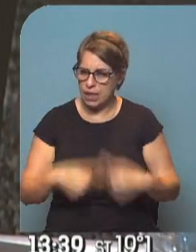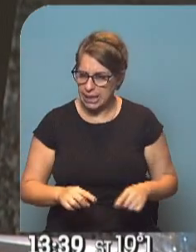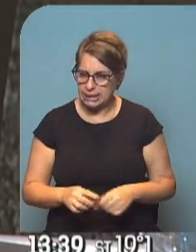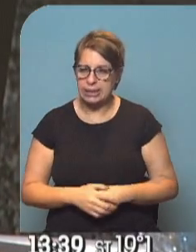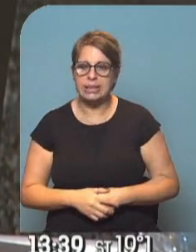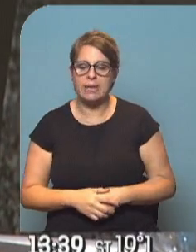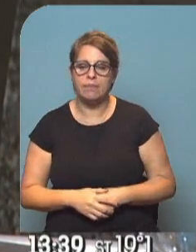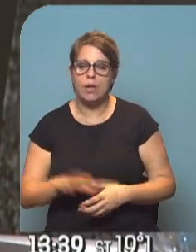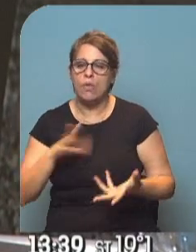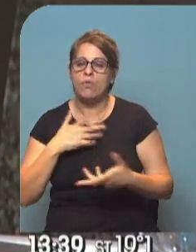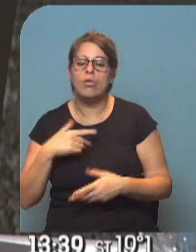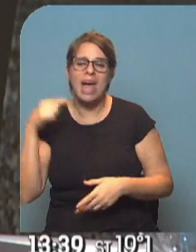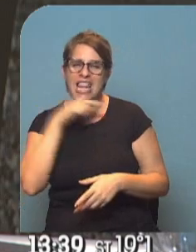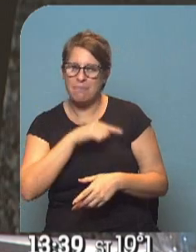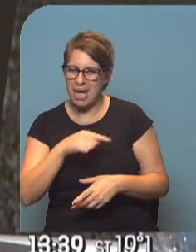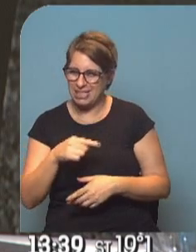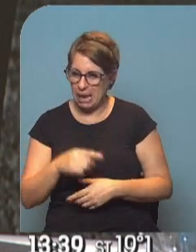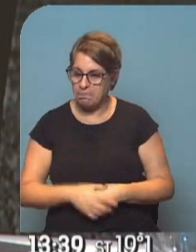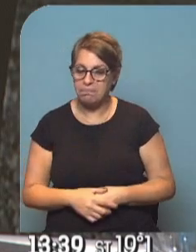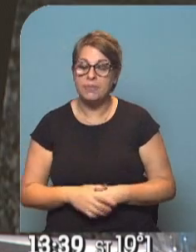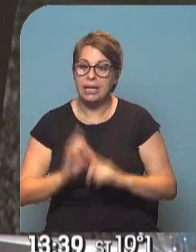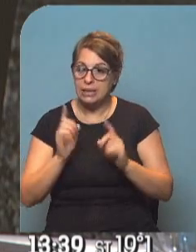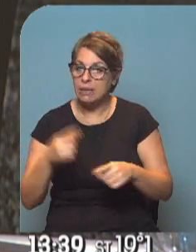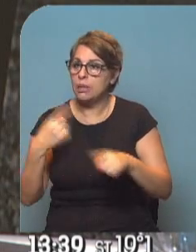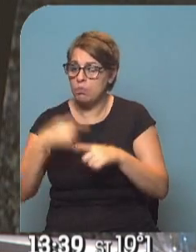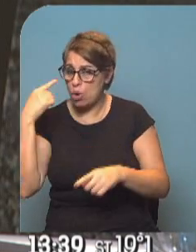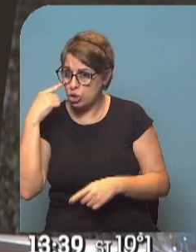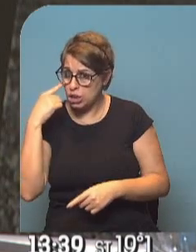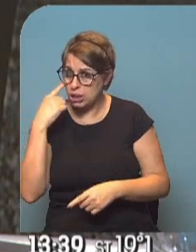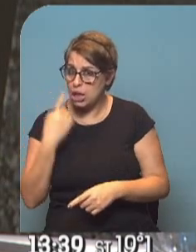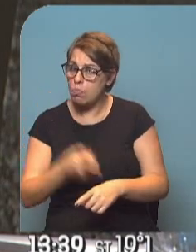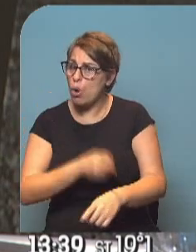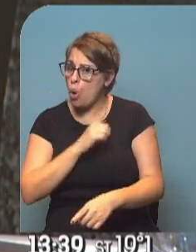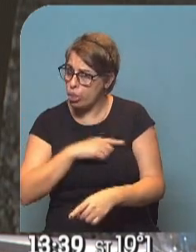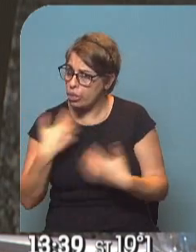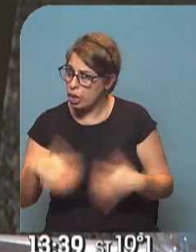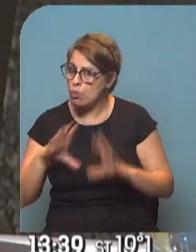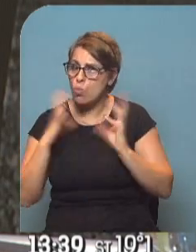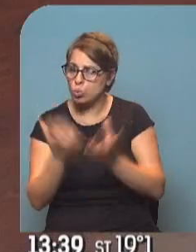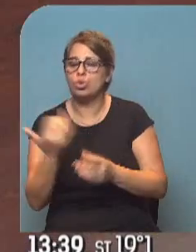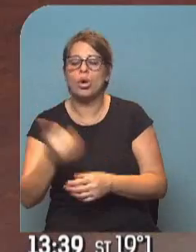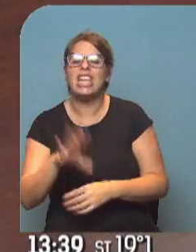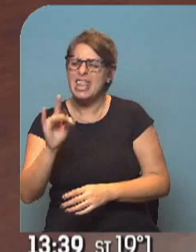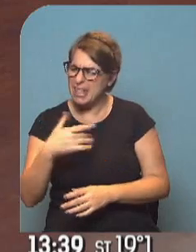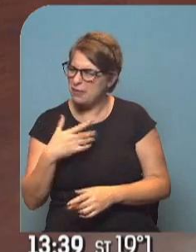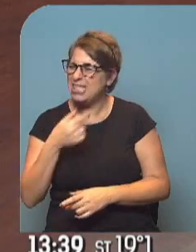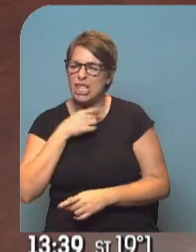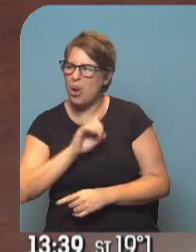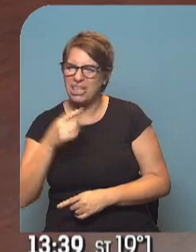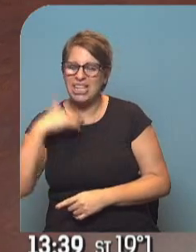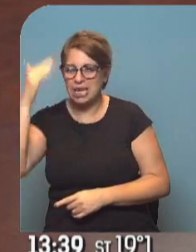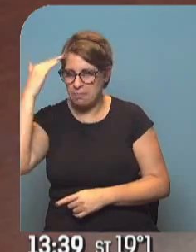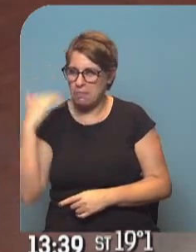al proceso de unificación. Por eso, y también por China, porque China es una potencia mundial que difícilmente permita que se unifique